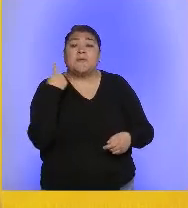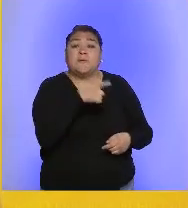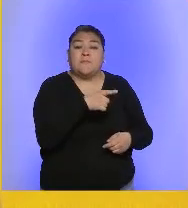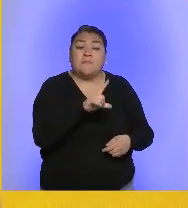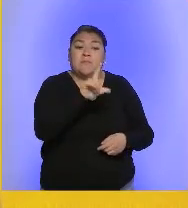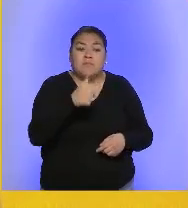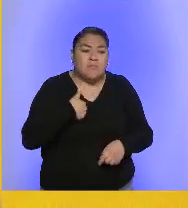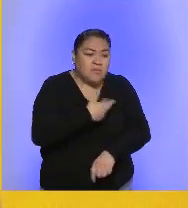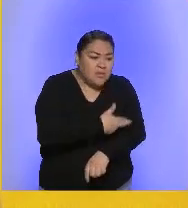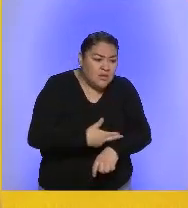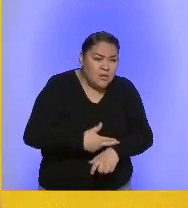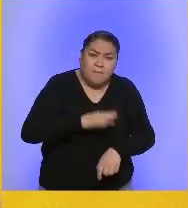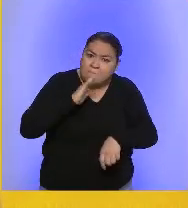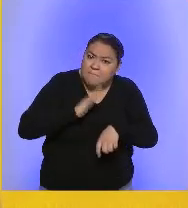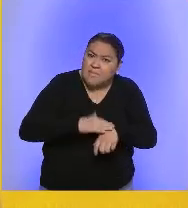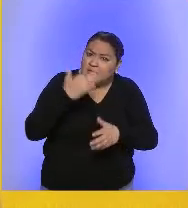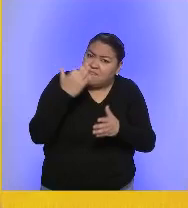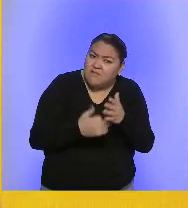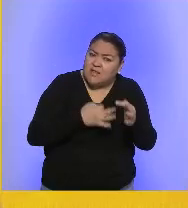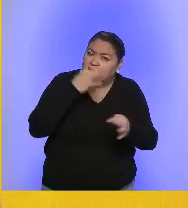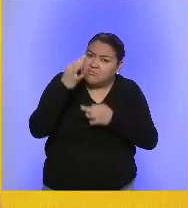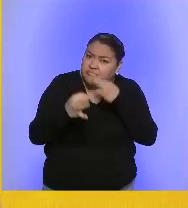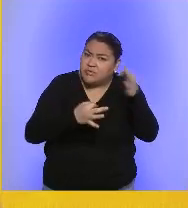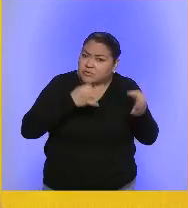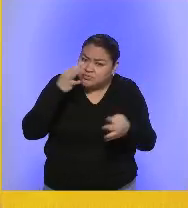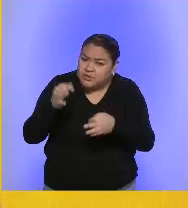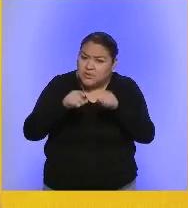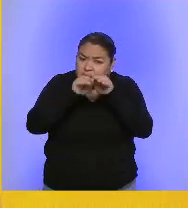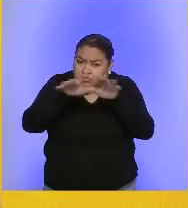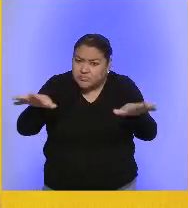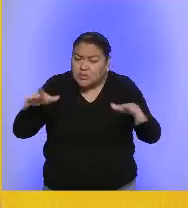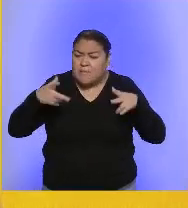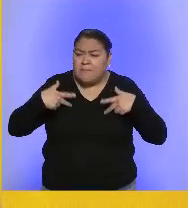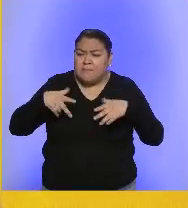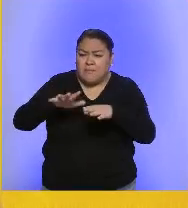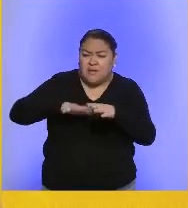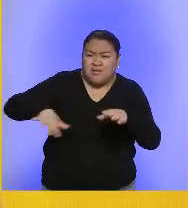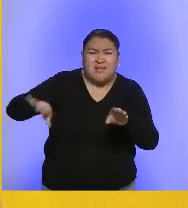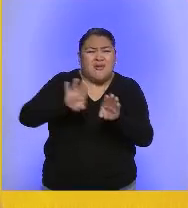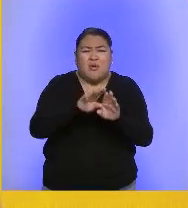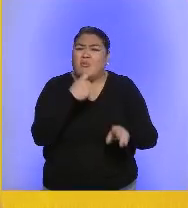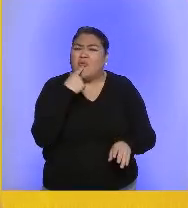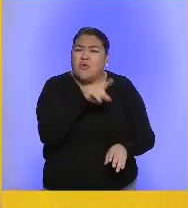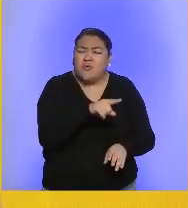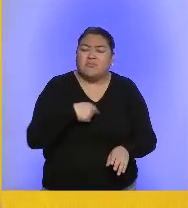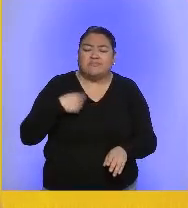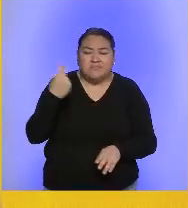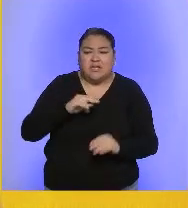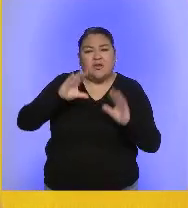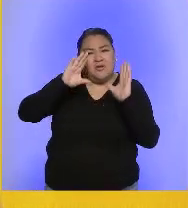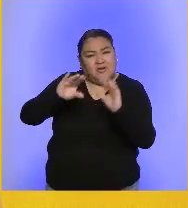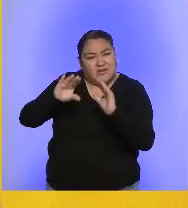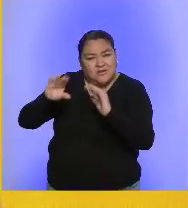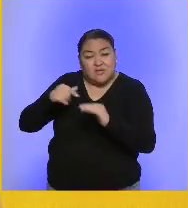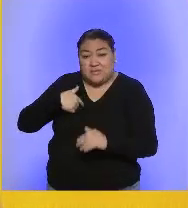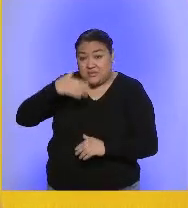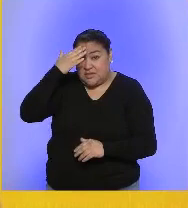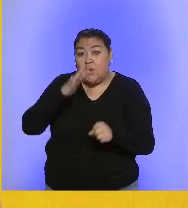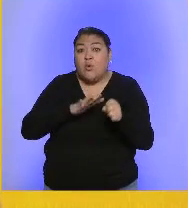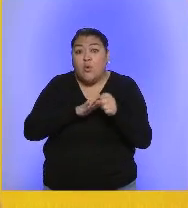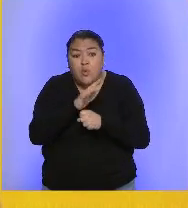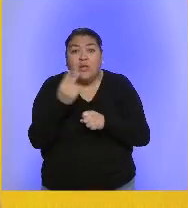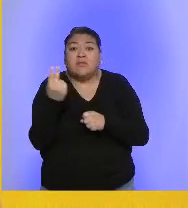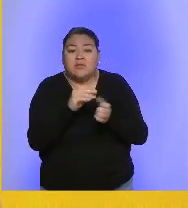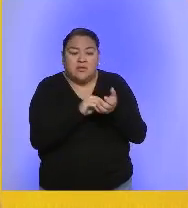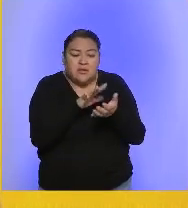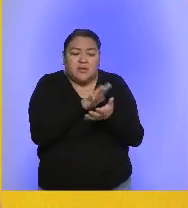a los ciudadanos la manera correcta de denunciar, es decir, la información esencial que requiere de una forma ordenada